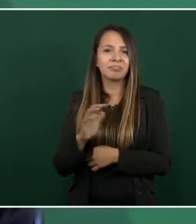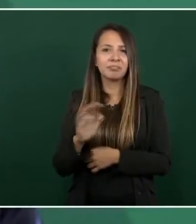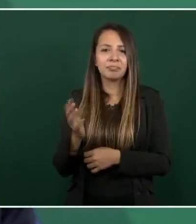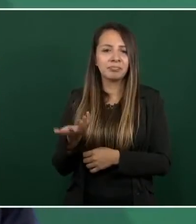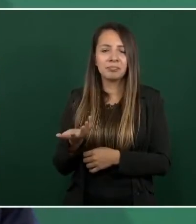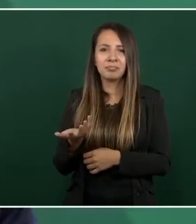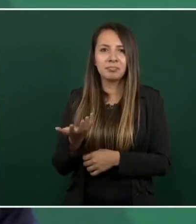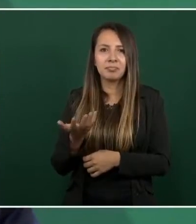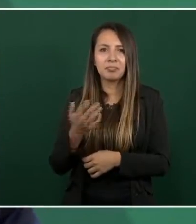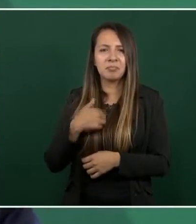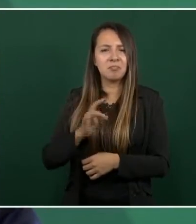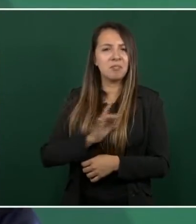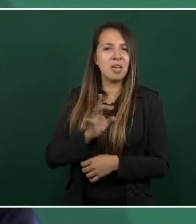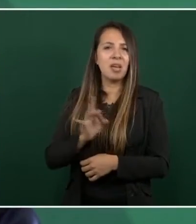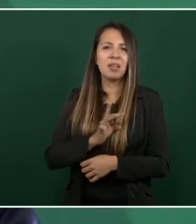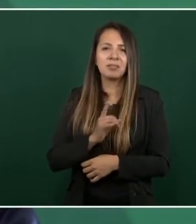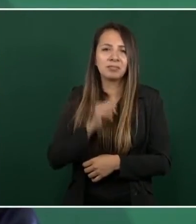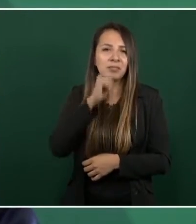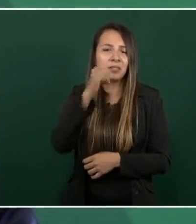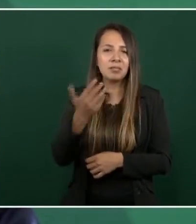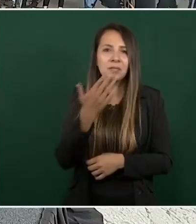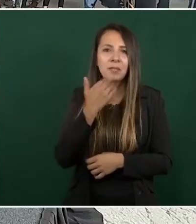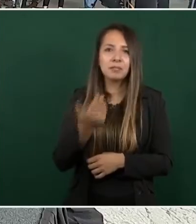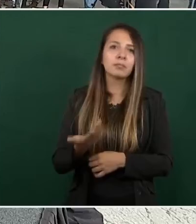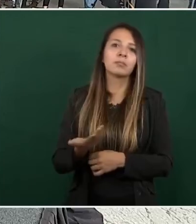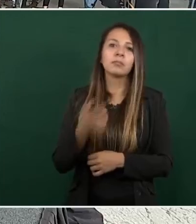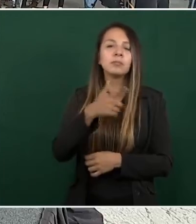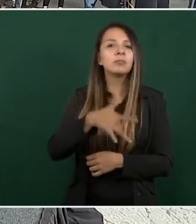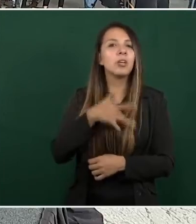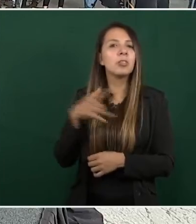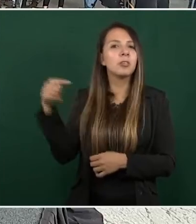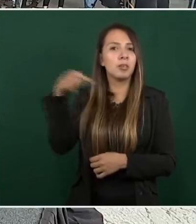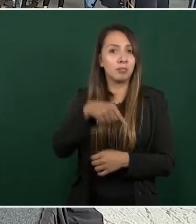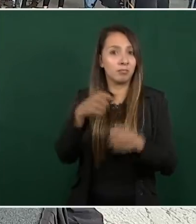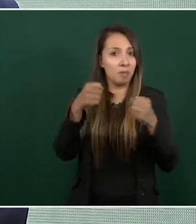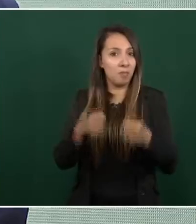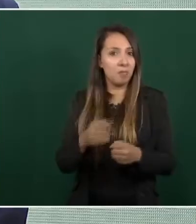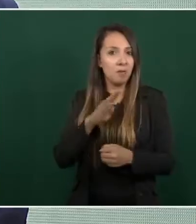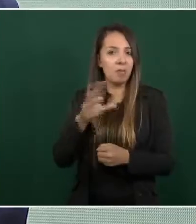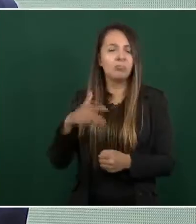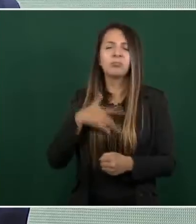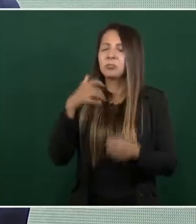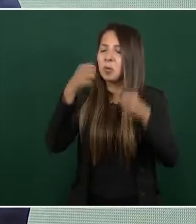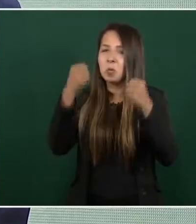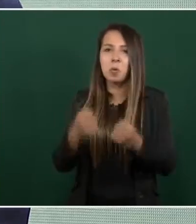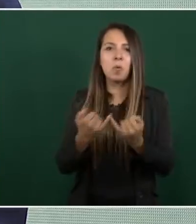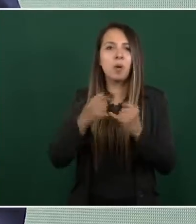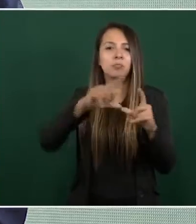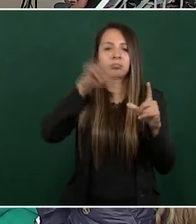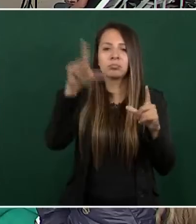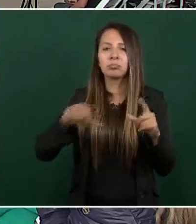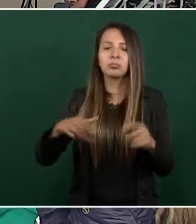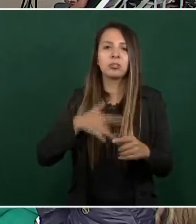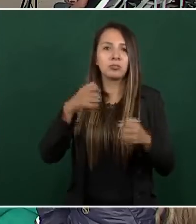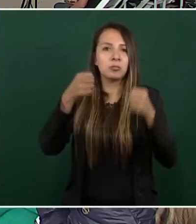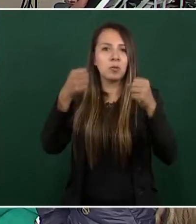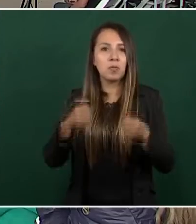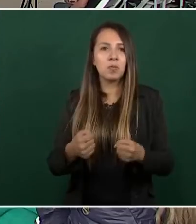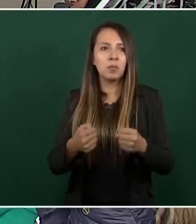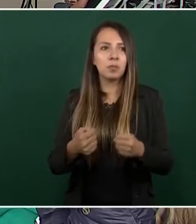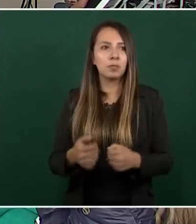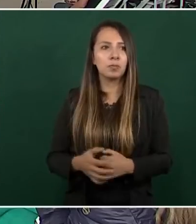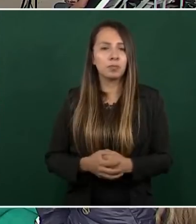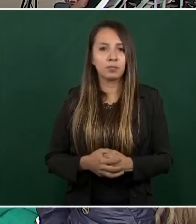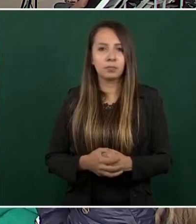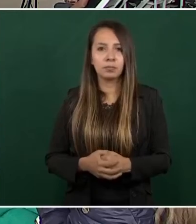No tengo nada que temer. Me siento muy seguro en Baja California y en todo México. ¿Viene la aprobación del presupuesto? ¿Se reunirá